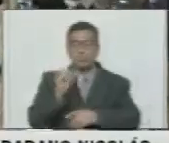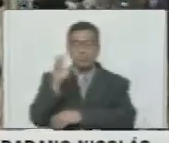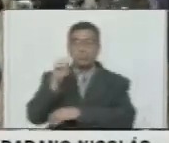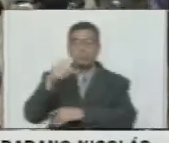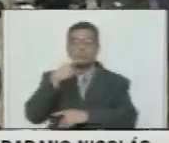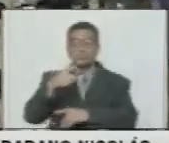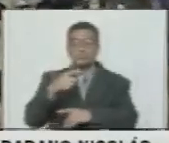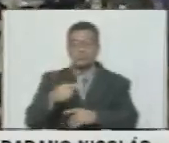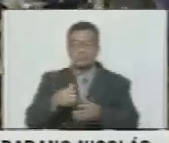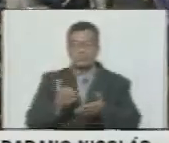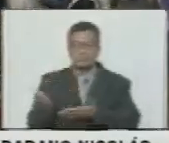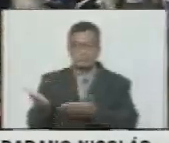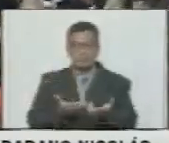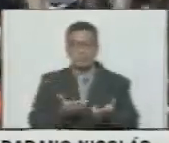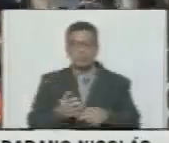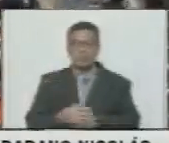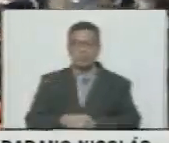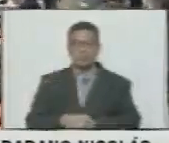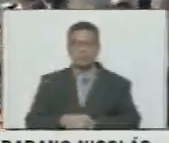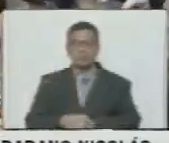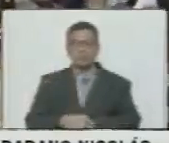Solicita la tribuna oradora, se le concede.